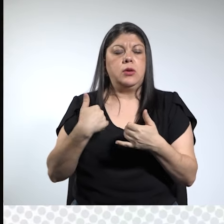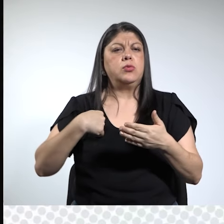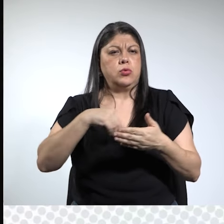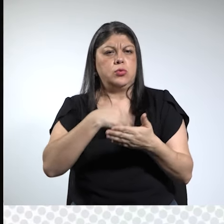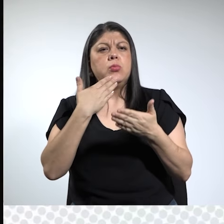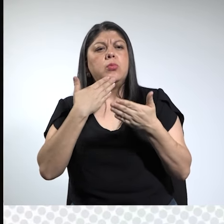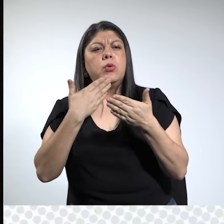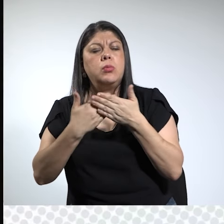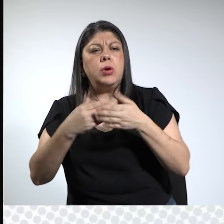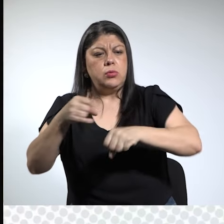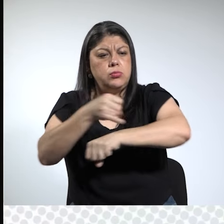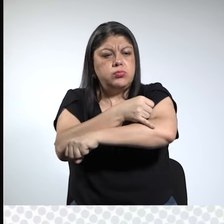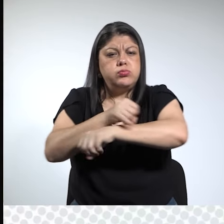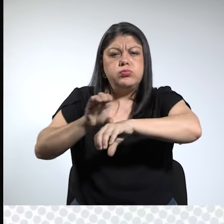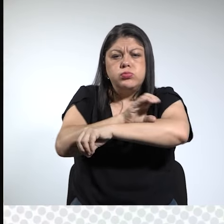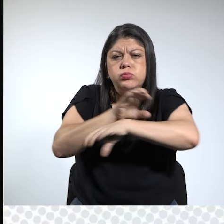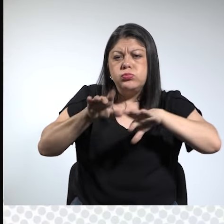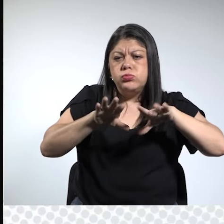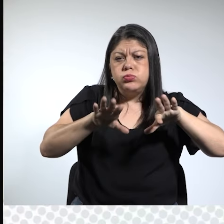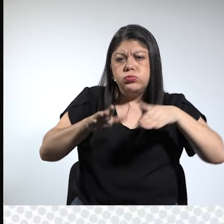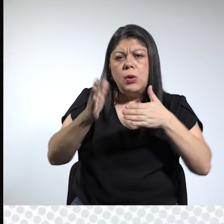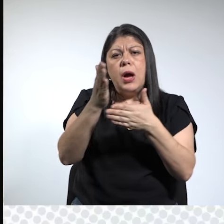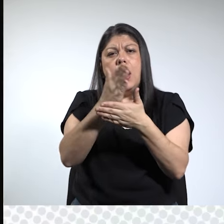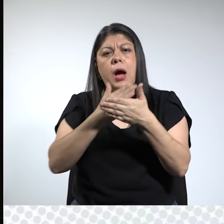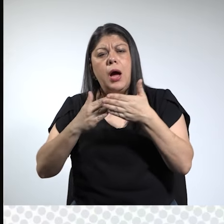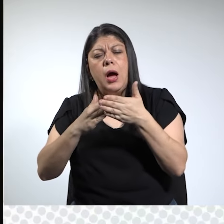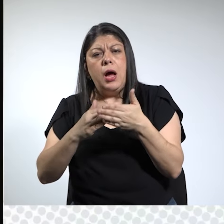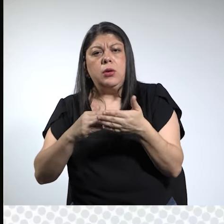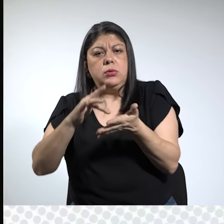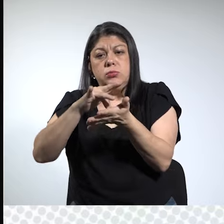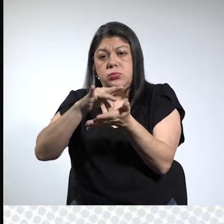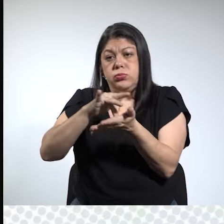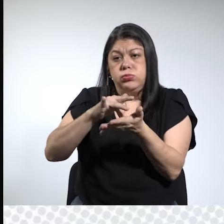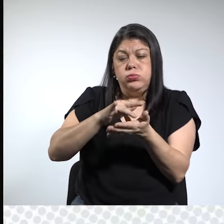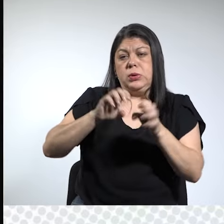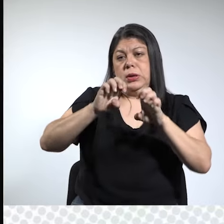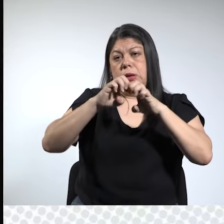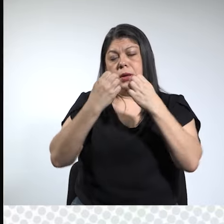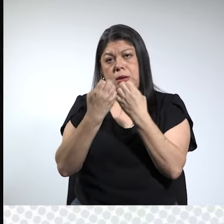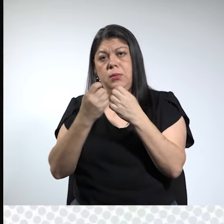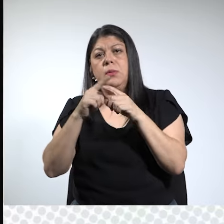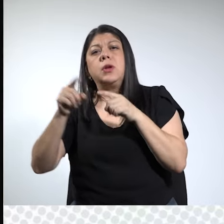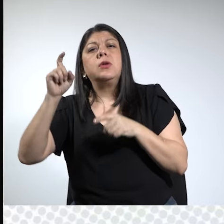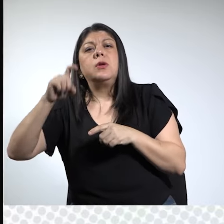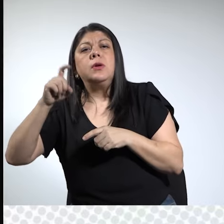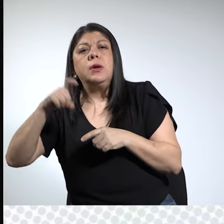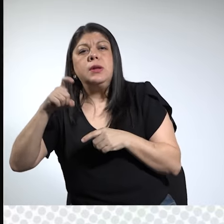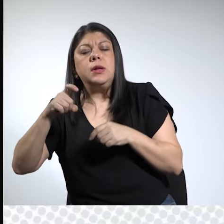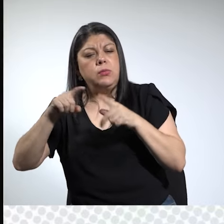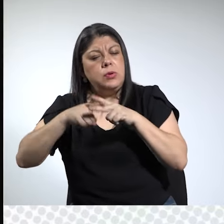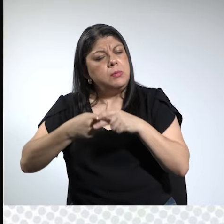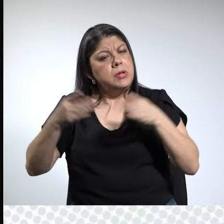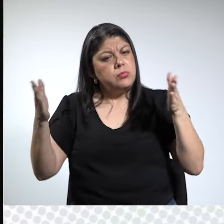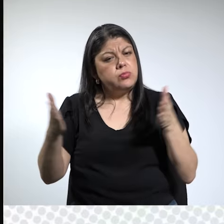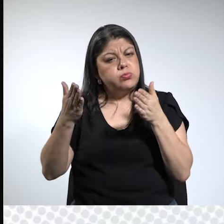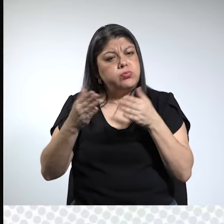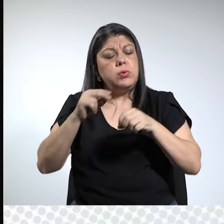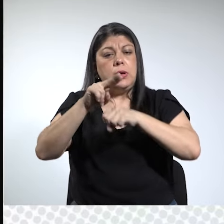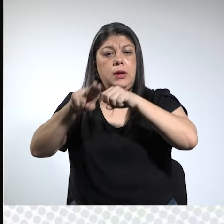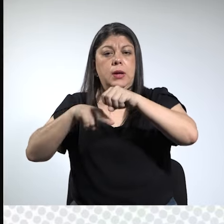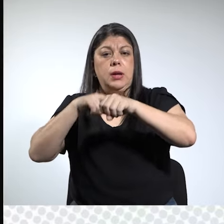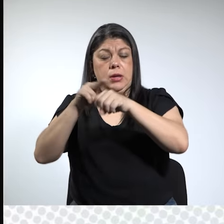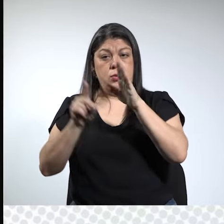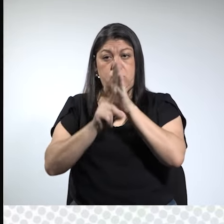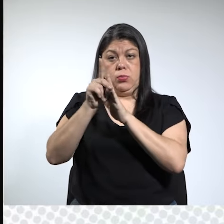buenos en lo que es software, ya somos buenos en algunos dispositivos médicos, etcétera, pero tenemos que arrancar esos otros. Las naciones